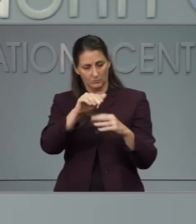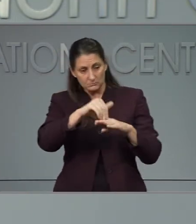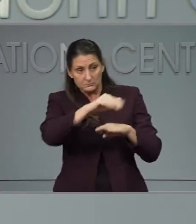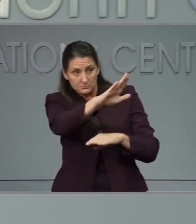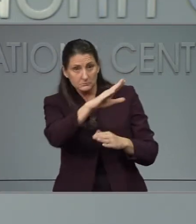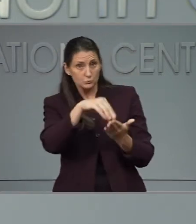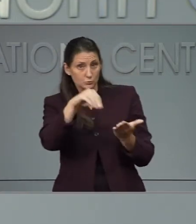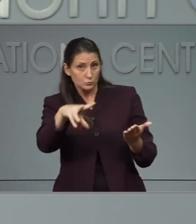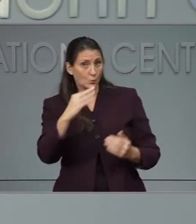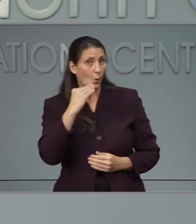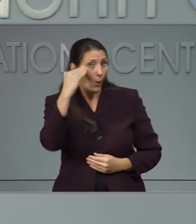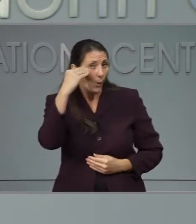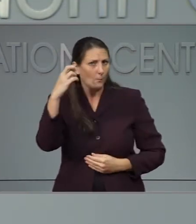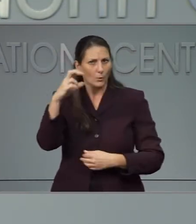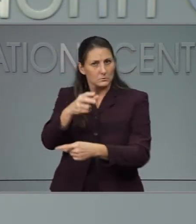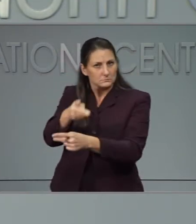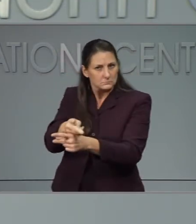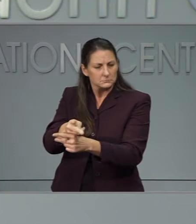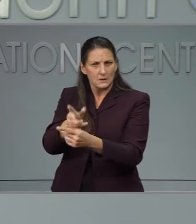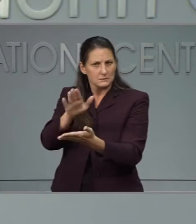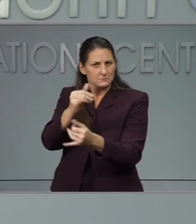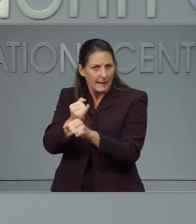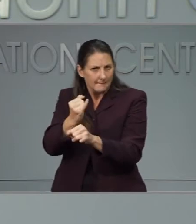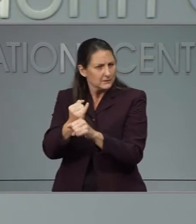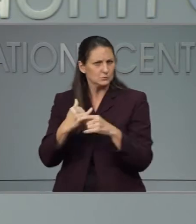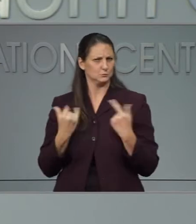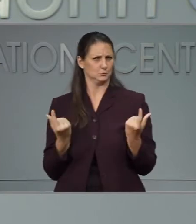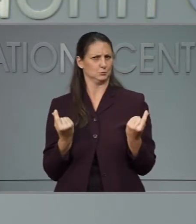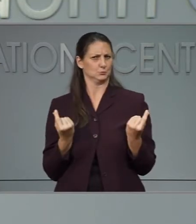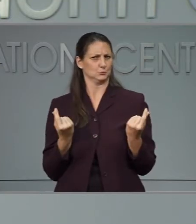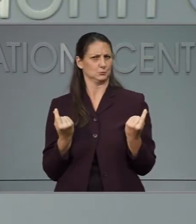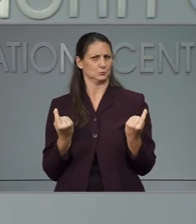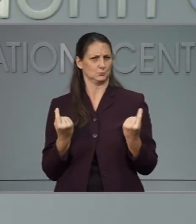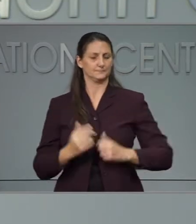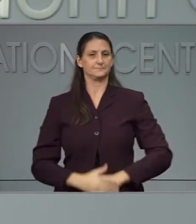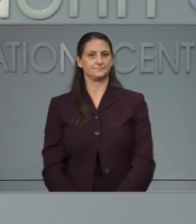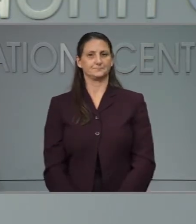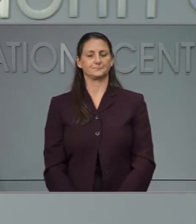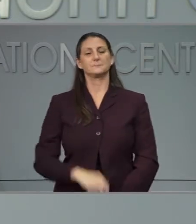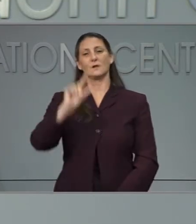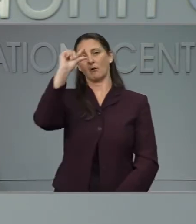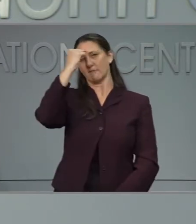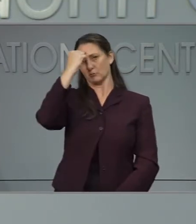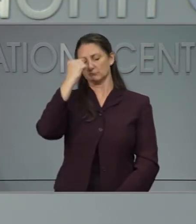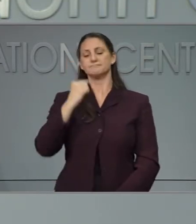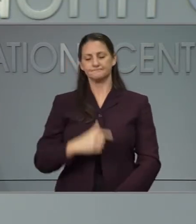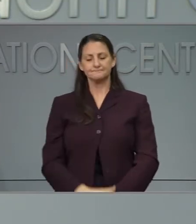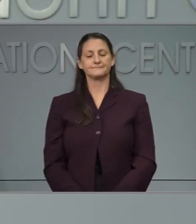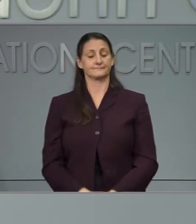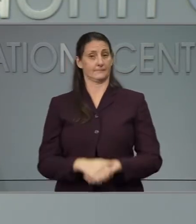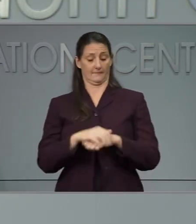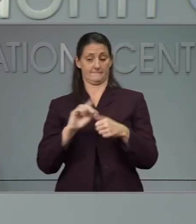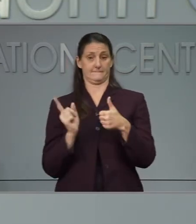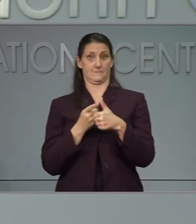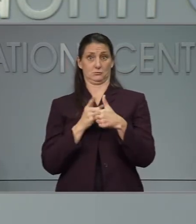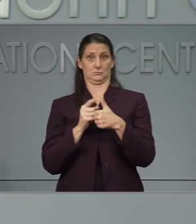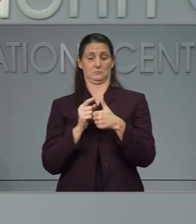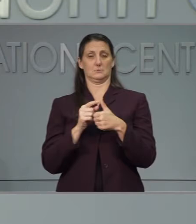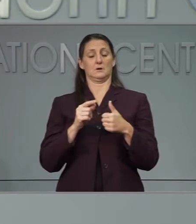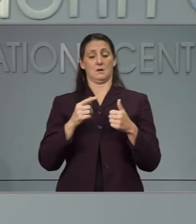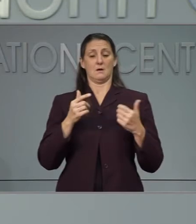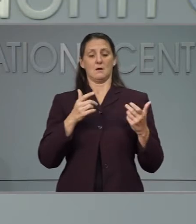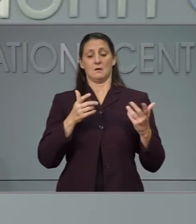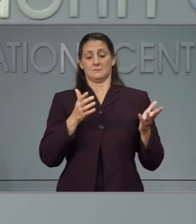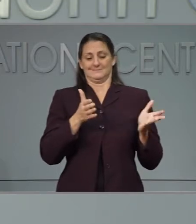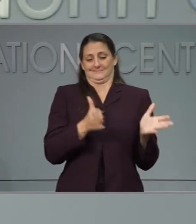brotes? Respuesta. En cuanto a cómo queremos avanzar a la fase 2.5, las cifras